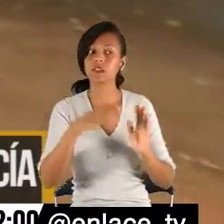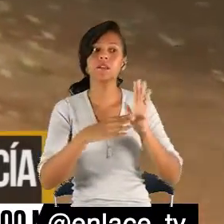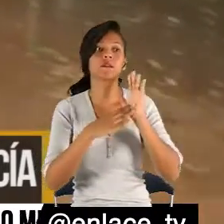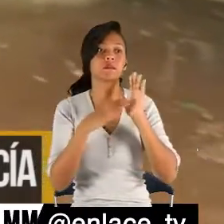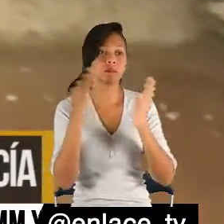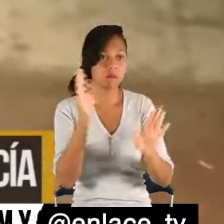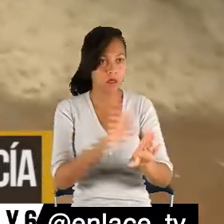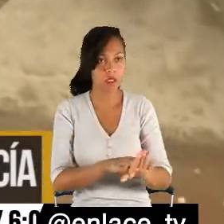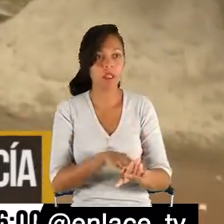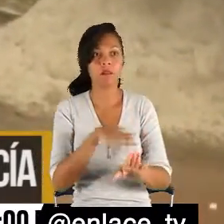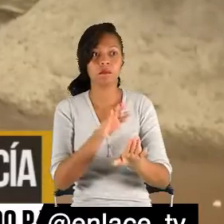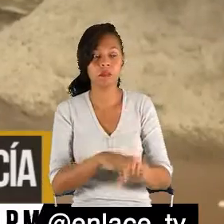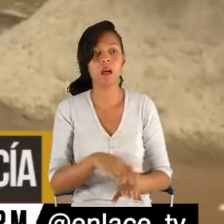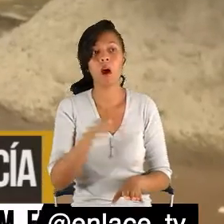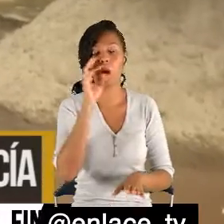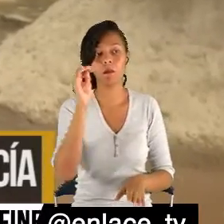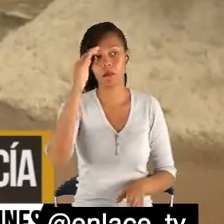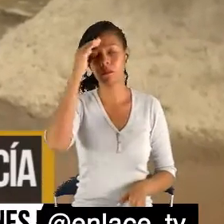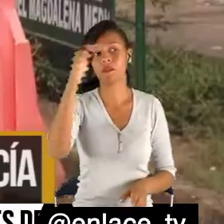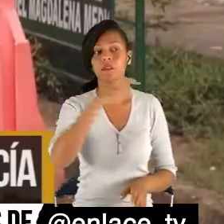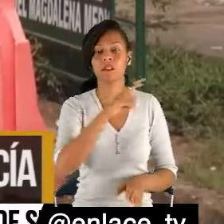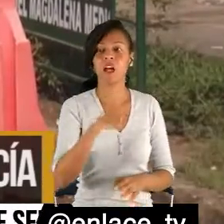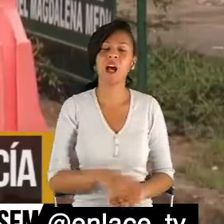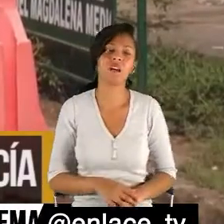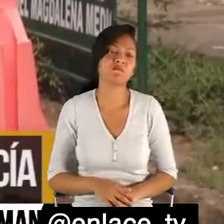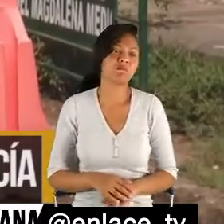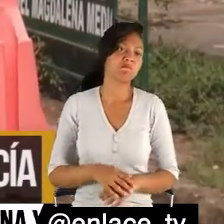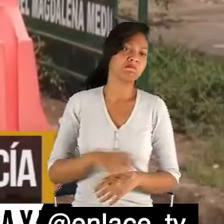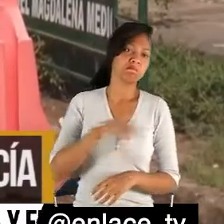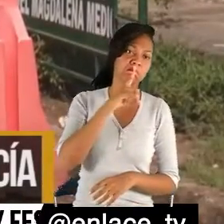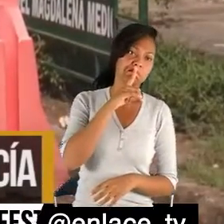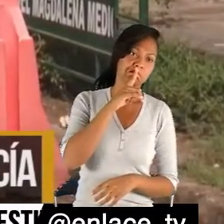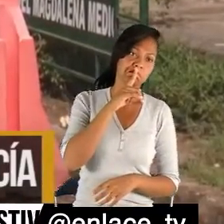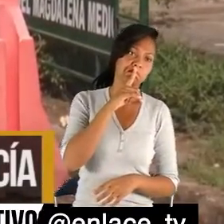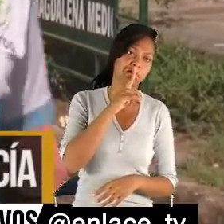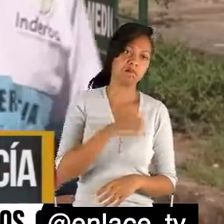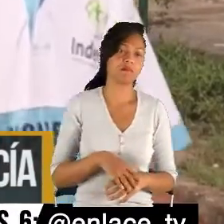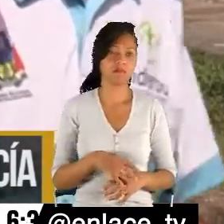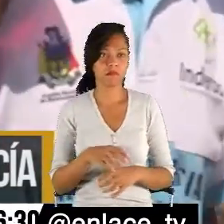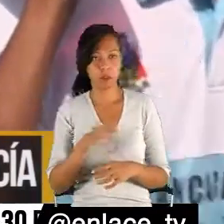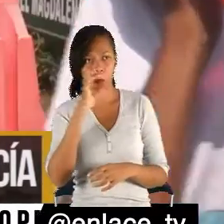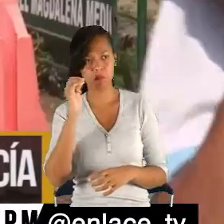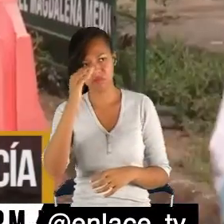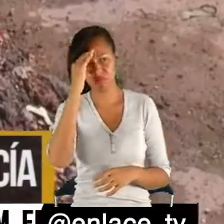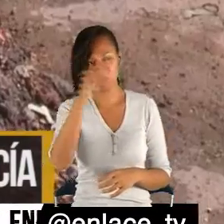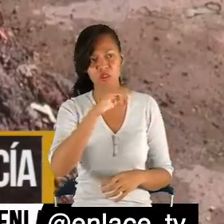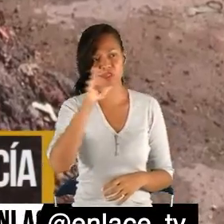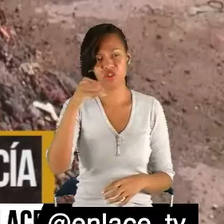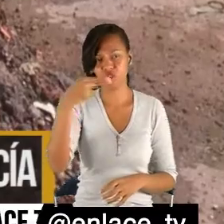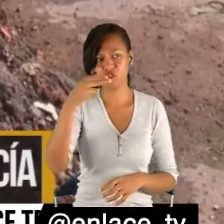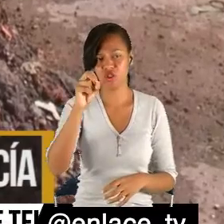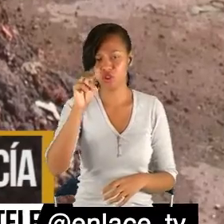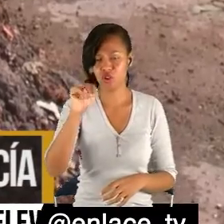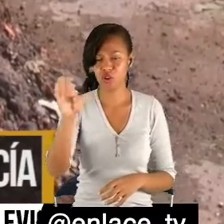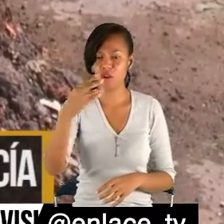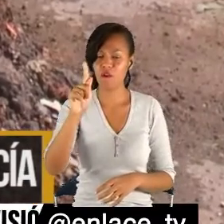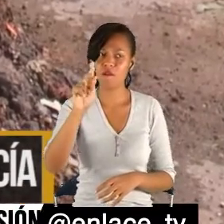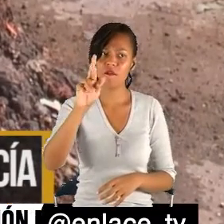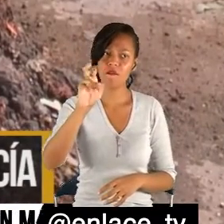el comandante de guardia y han hecho caso omiso los vecinos reclamando de policía del magdalena medio john freddy santos una solución